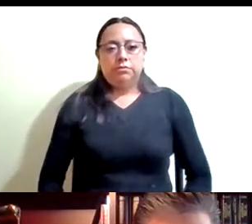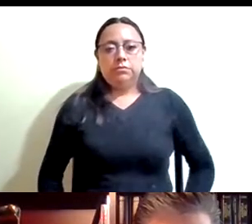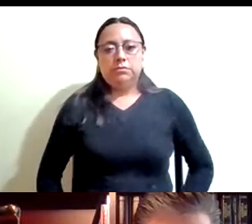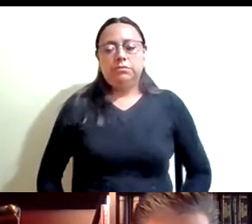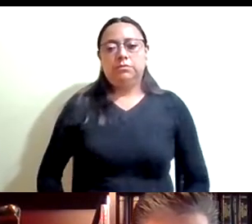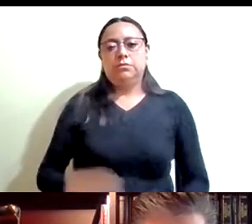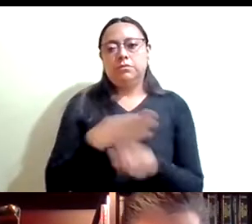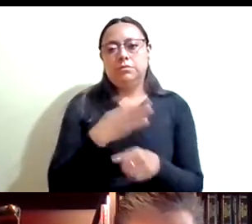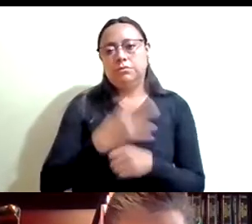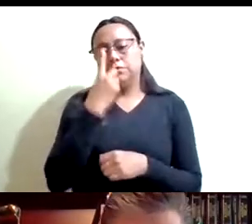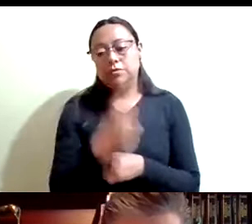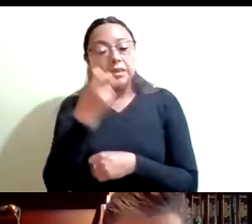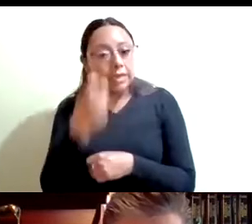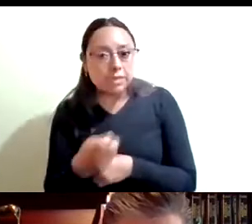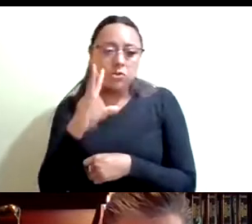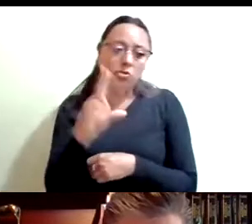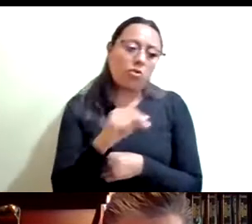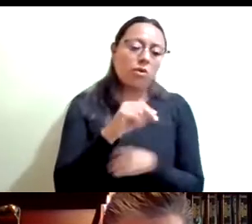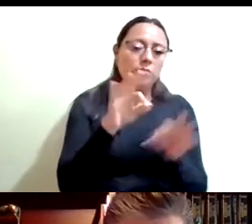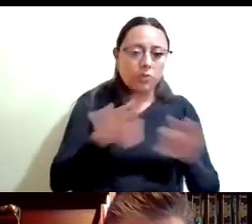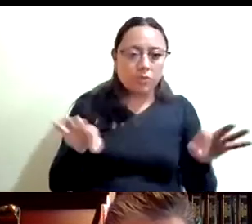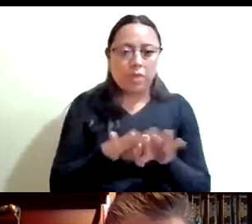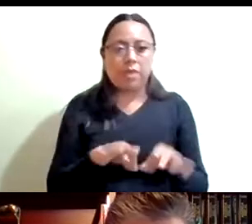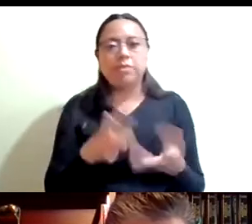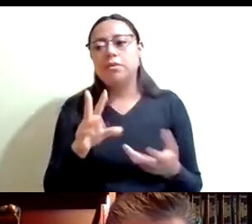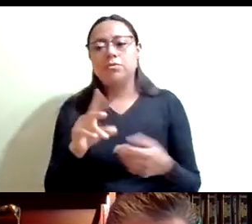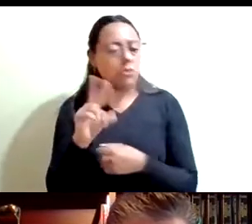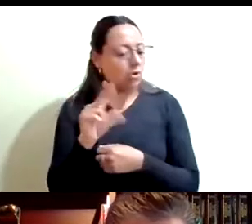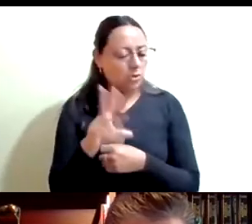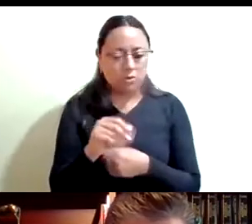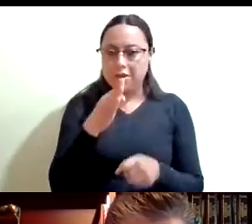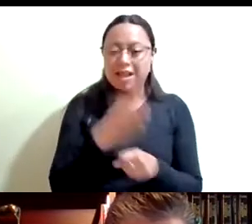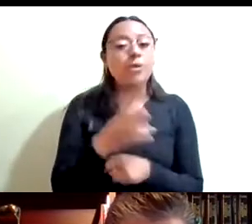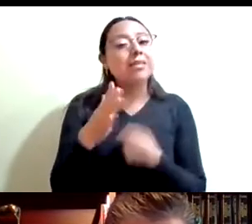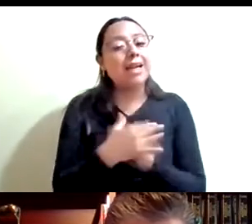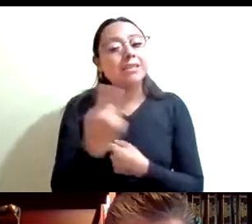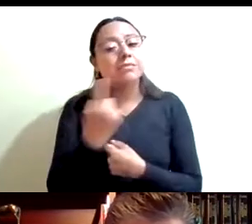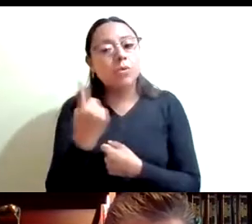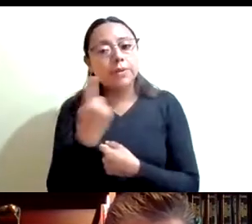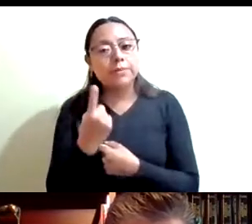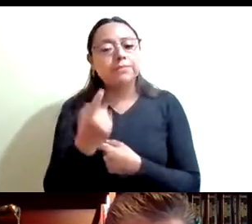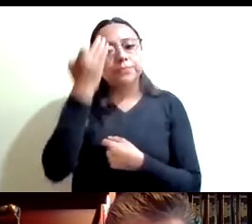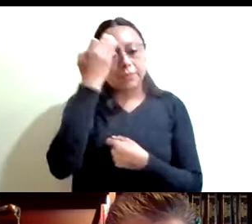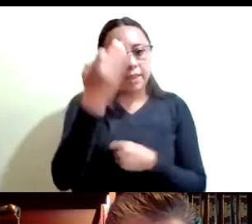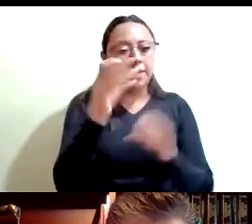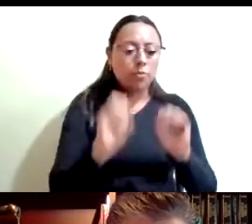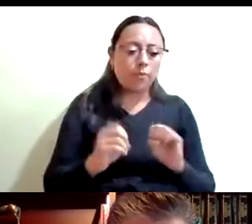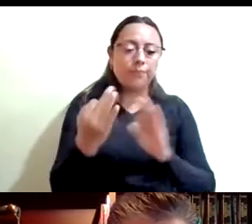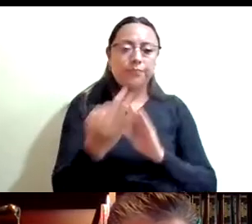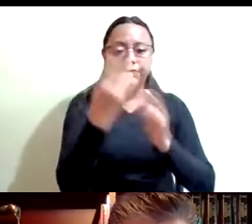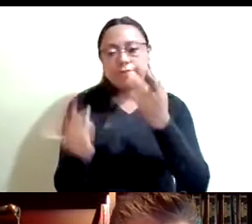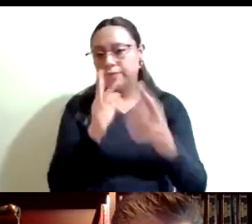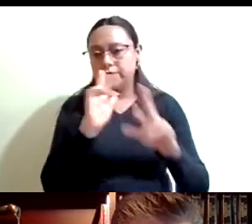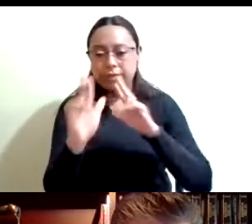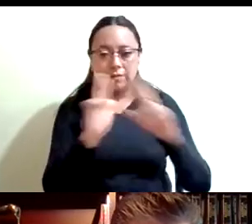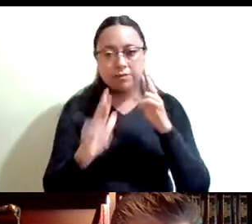¿no? Es una cuestión de tiempos y de las comparecencias que también ya